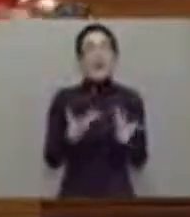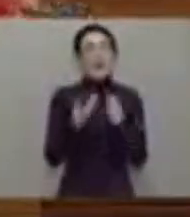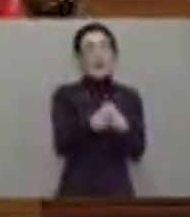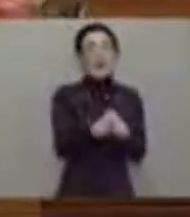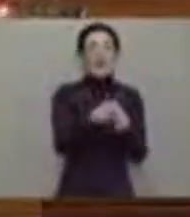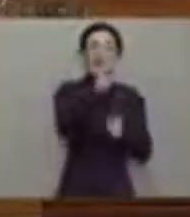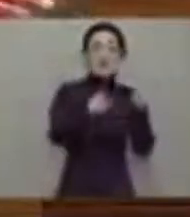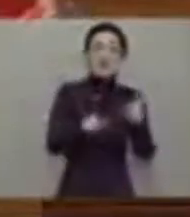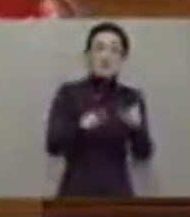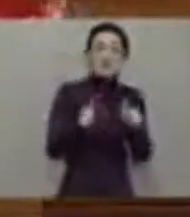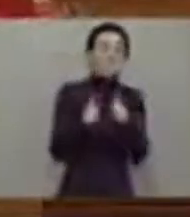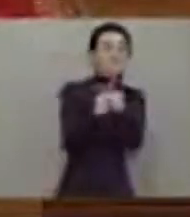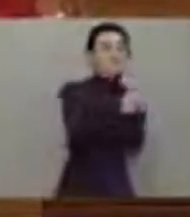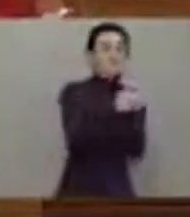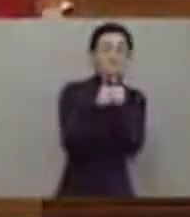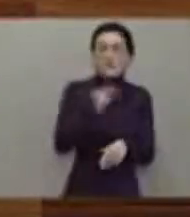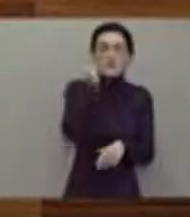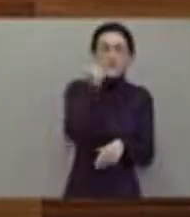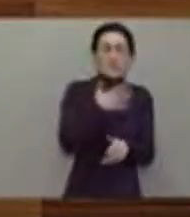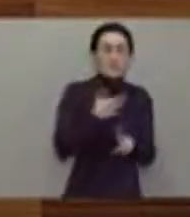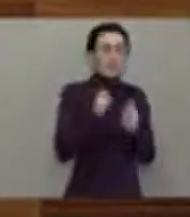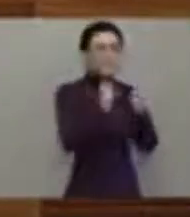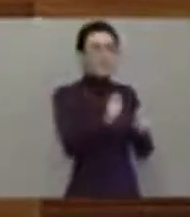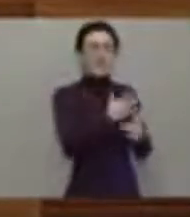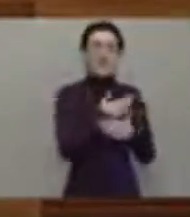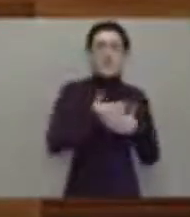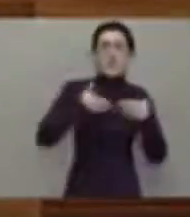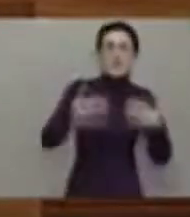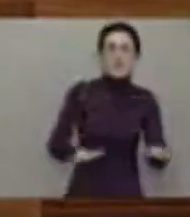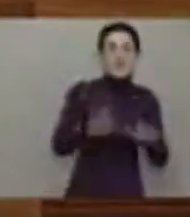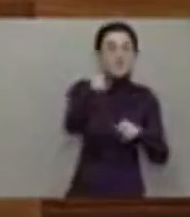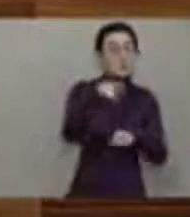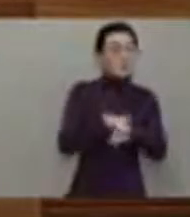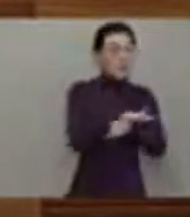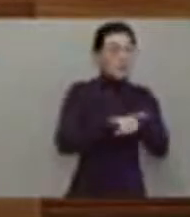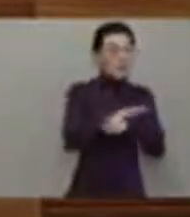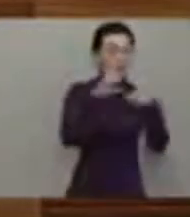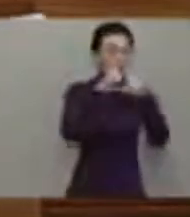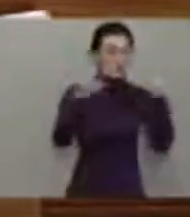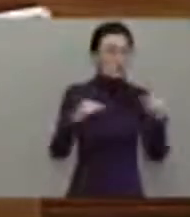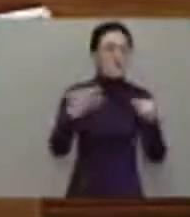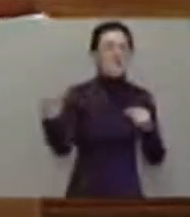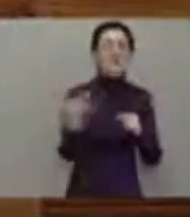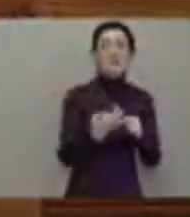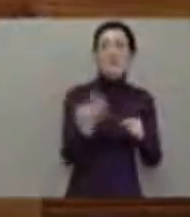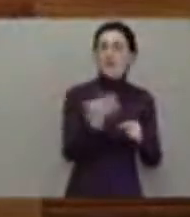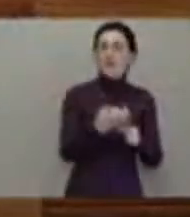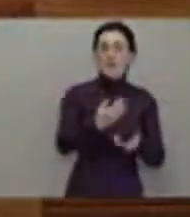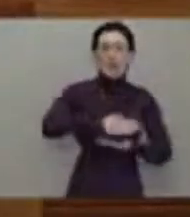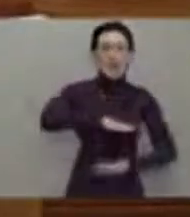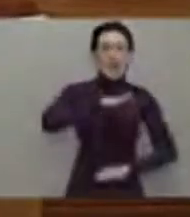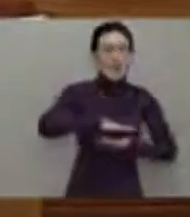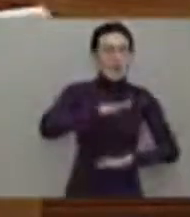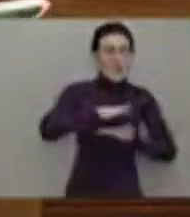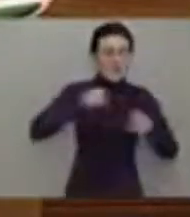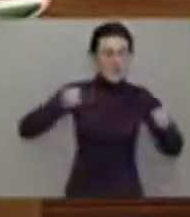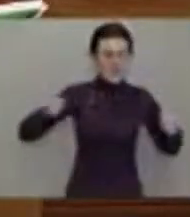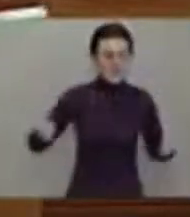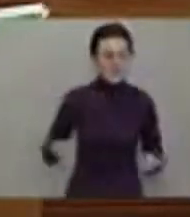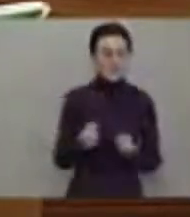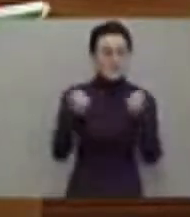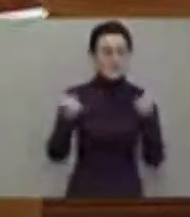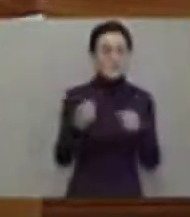personas desempleadas a encontrar un empleo que no existe. Pero usted, como Gobierno de Asturias, debe ser capaz de impulsar